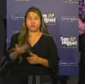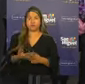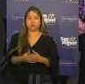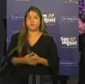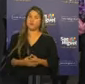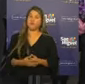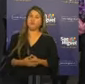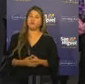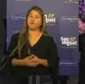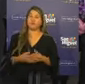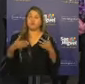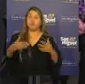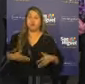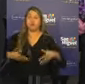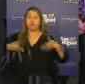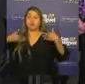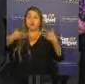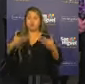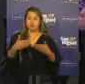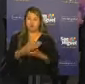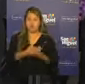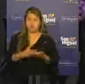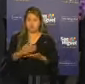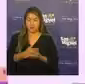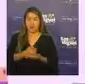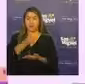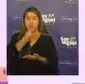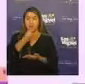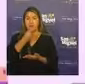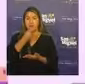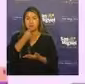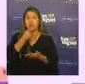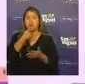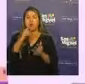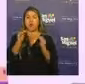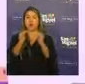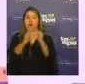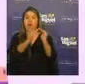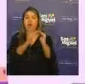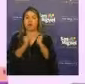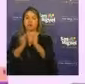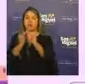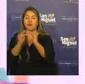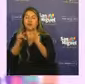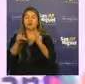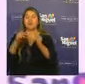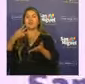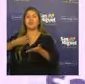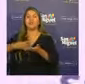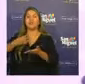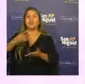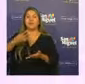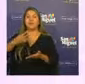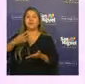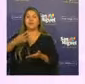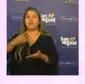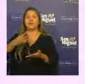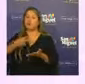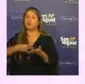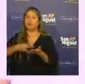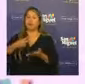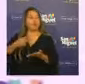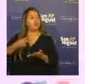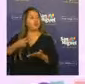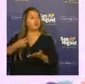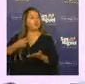es la entrega de medicamentos a domicilio. Hoy día tenemos 3.800 personas mayores de nuestra comuna